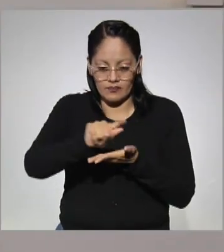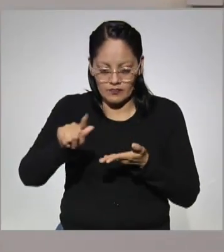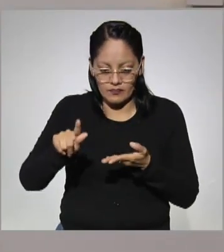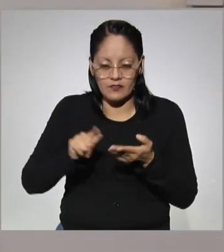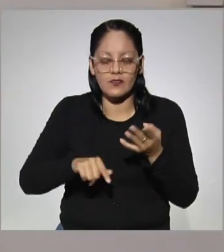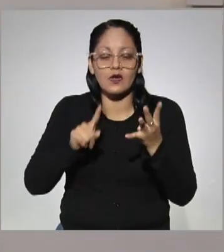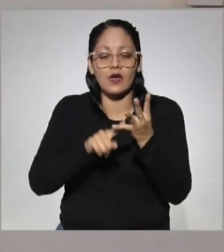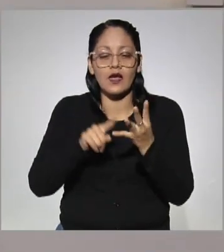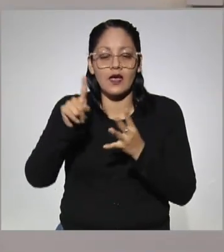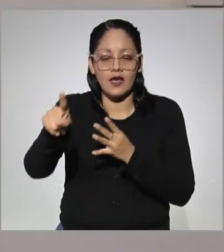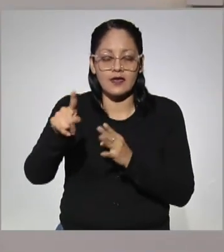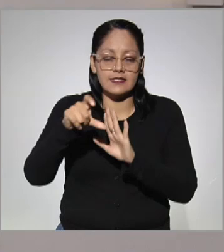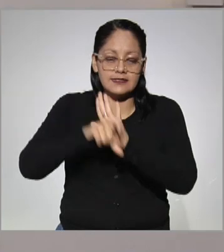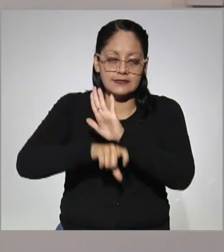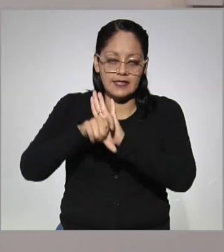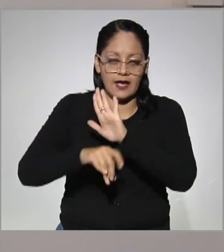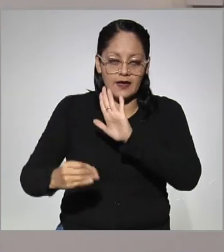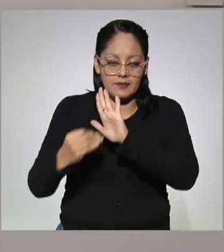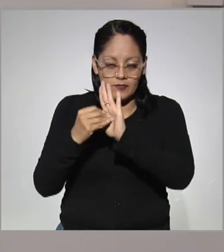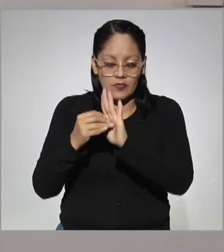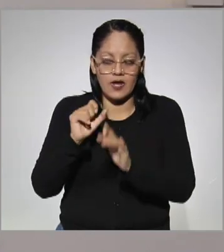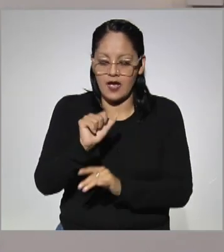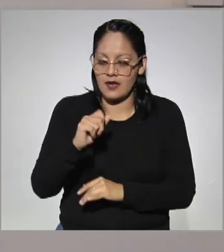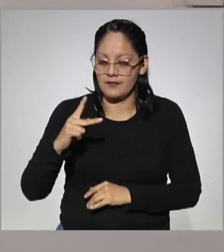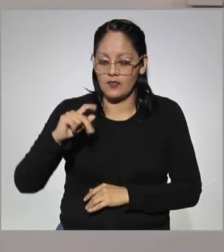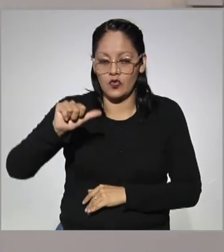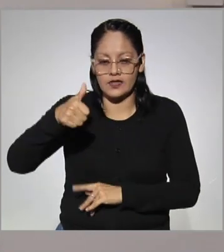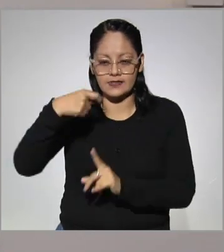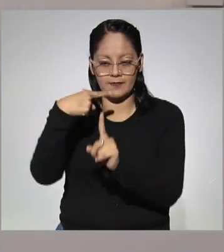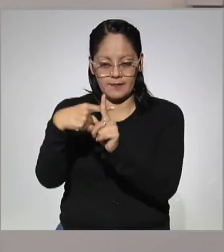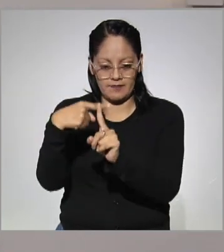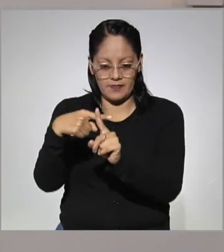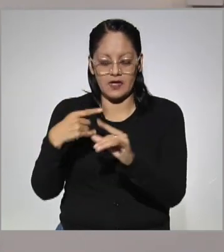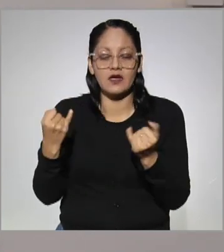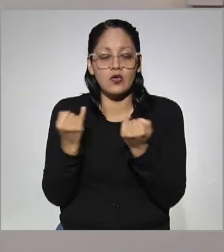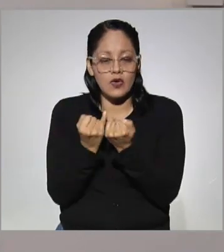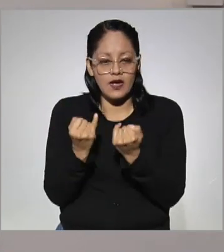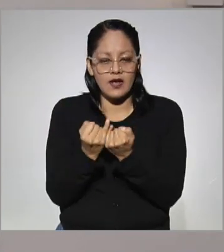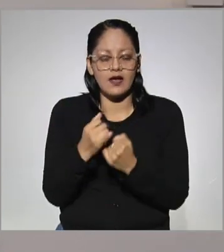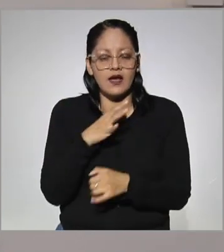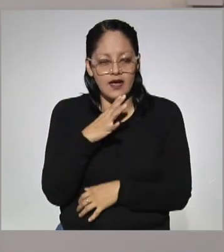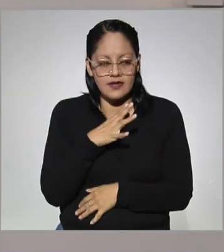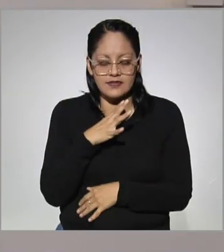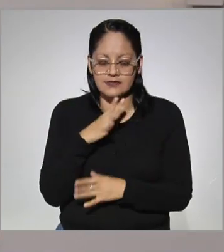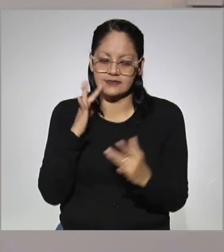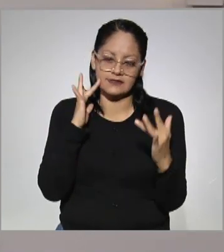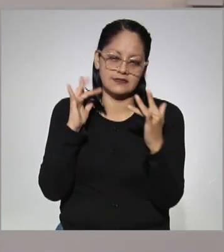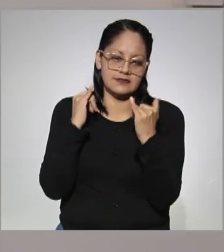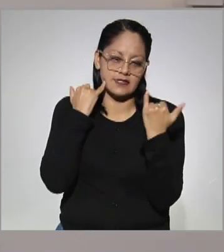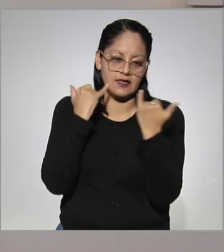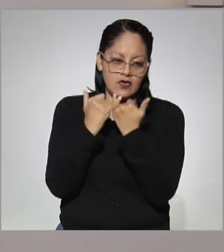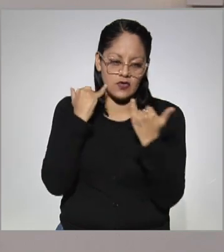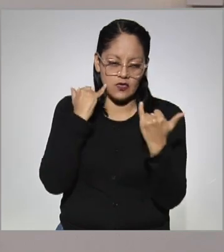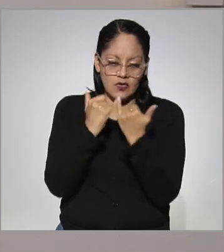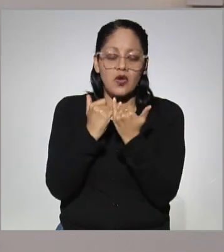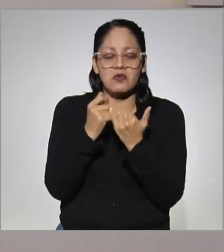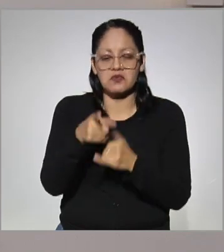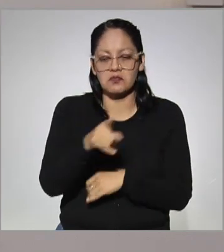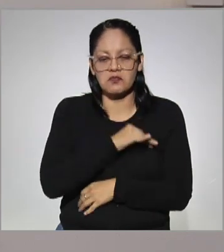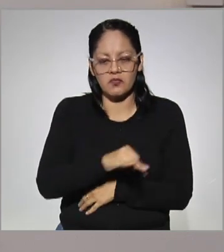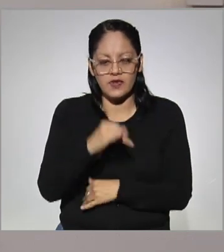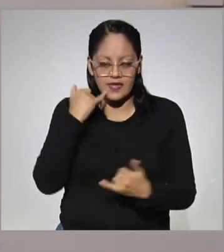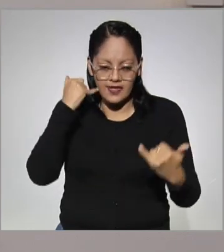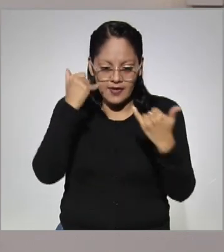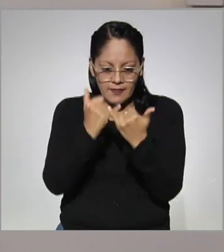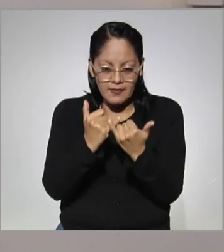subiendo material a Instagram, tenemos nuestra aplicación 11 más y tenemos el centro de contacto con la audiencia en donde usted